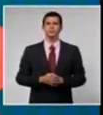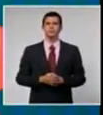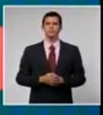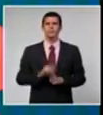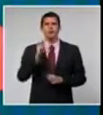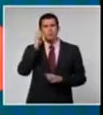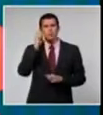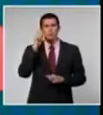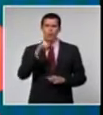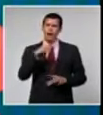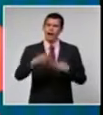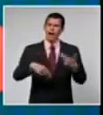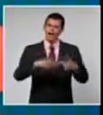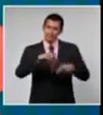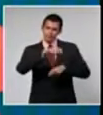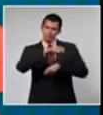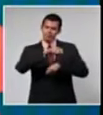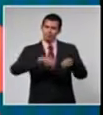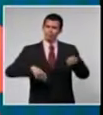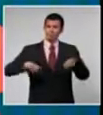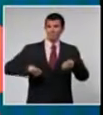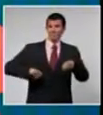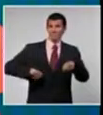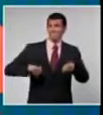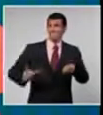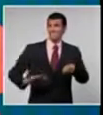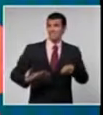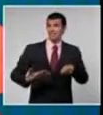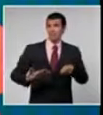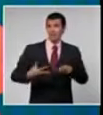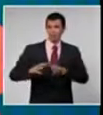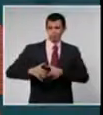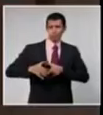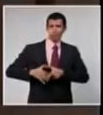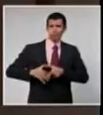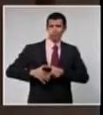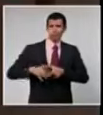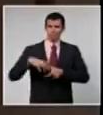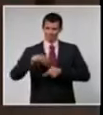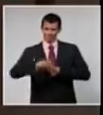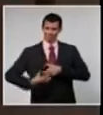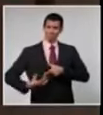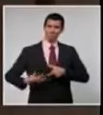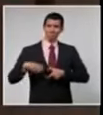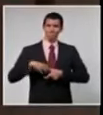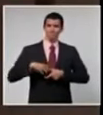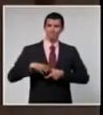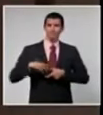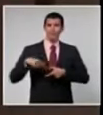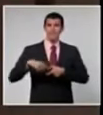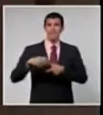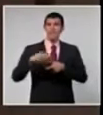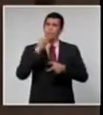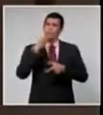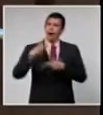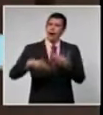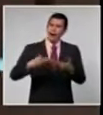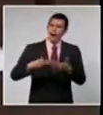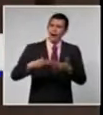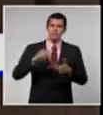Whipple, que se indica en caso de tumores localizados en la cabeza pancreática. Después de interconsultada y valorada en